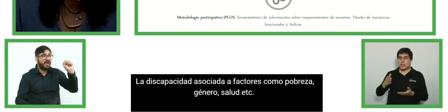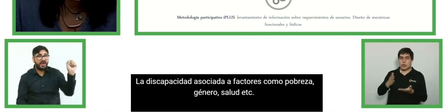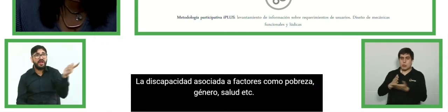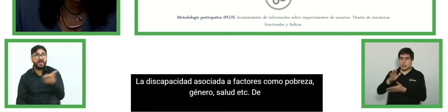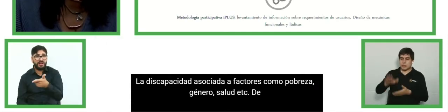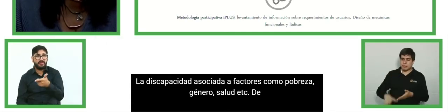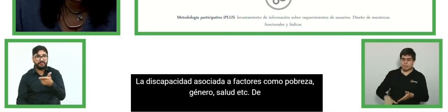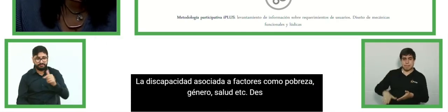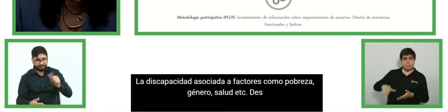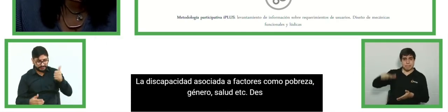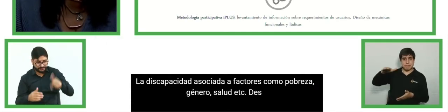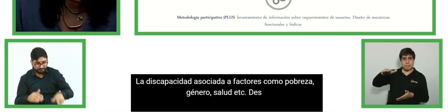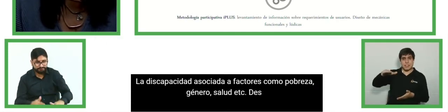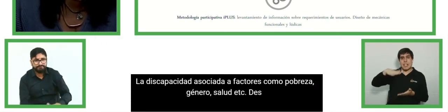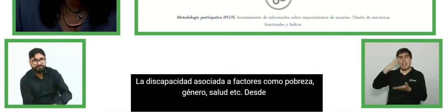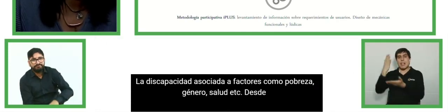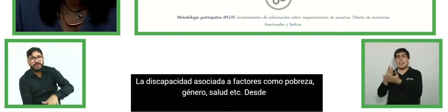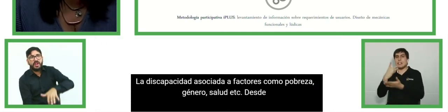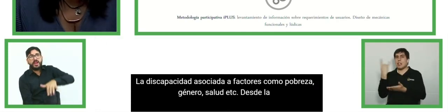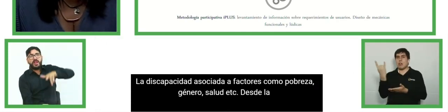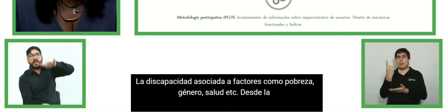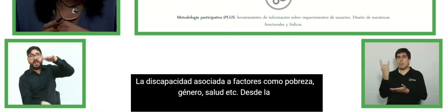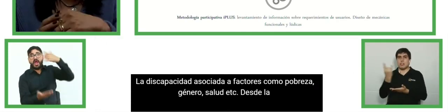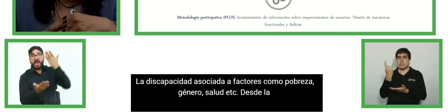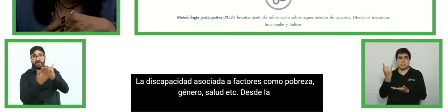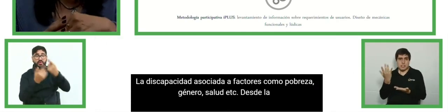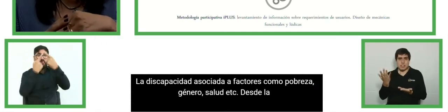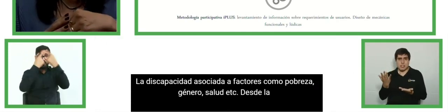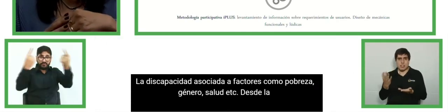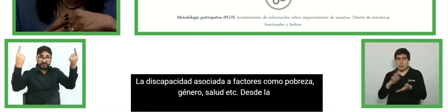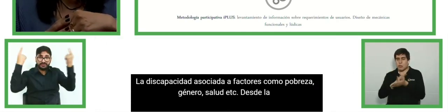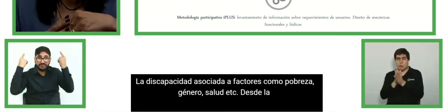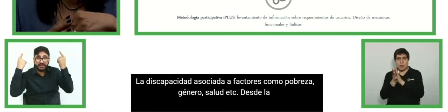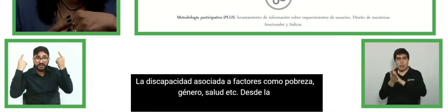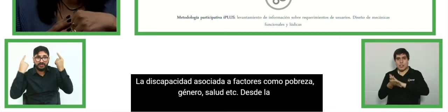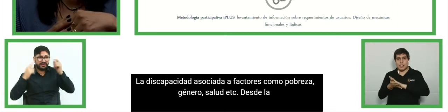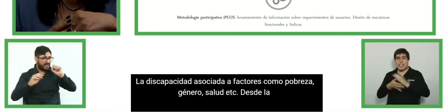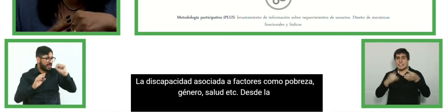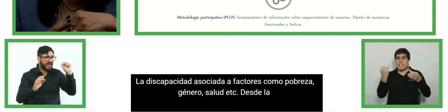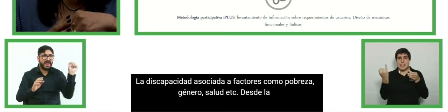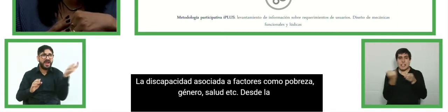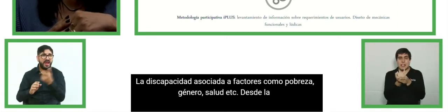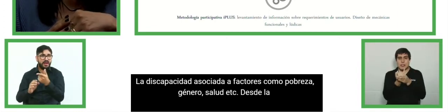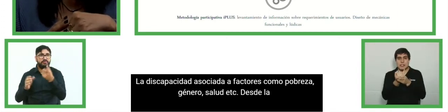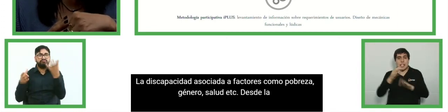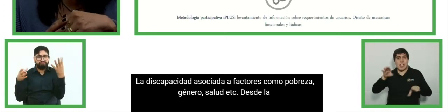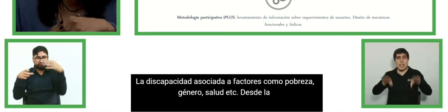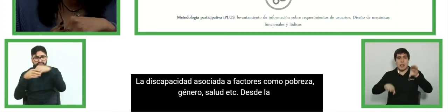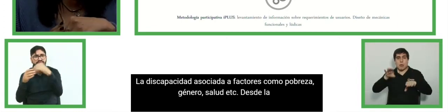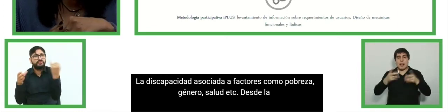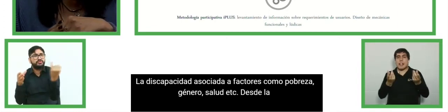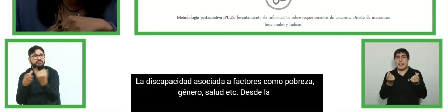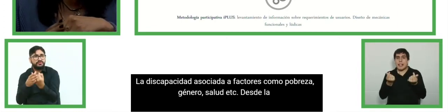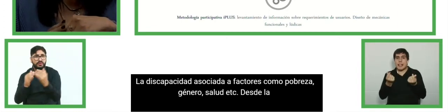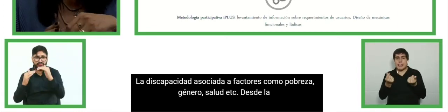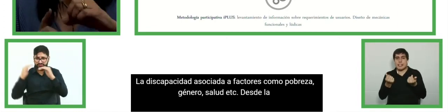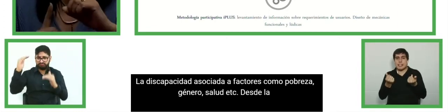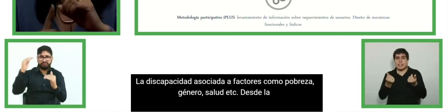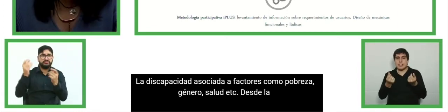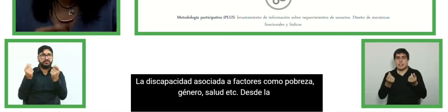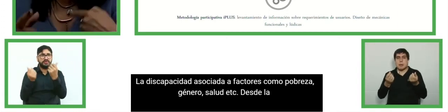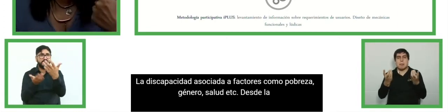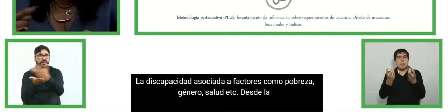inicial hasta la universitaria. Los principios de inclusión, equidad y calidad se han difuminado.